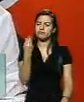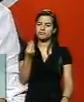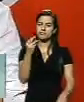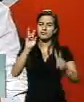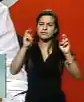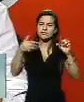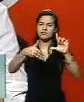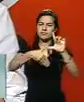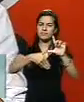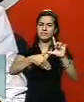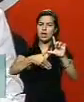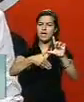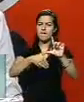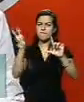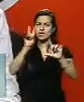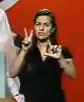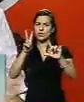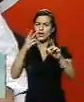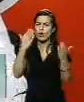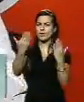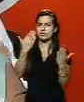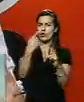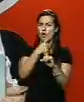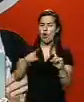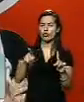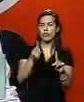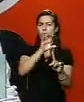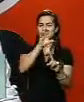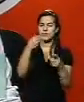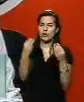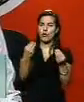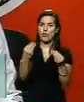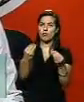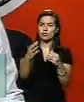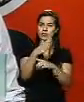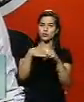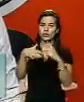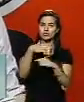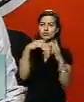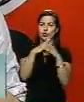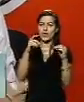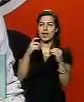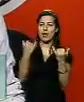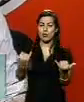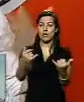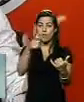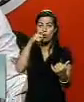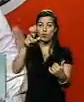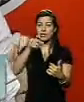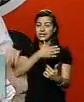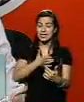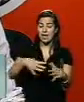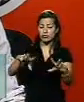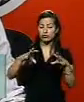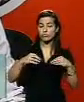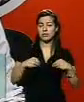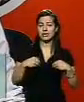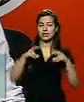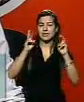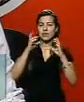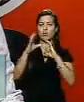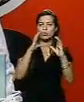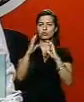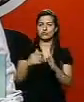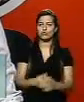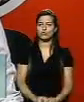latinoamericano y cómo se pone Venezuela a la altura de lo que es esa necesidad de los pueblos de asumir el tema de